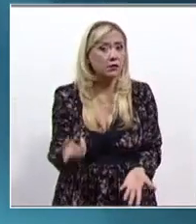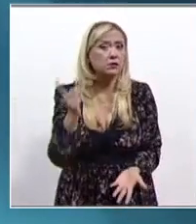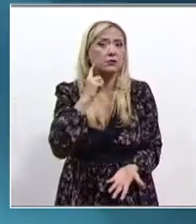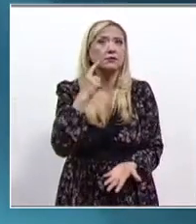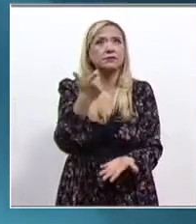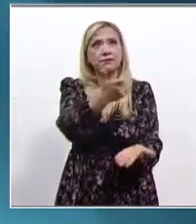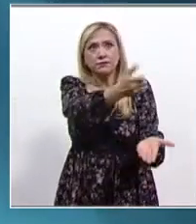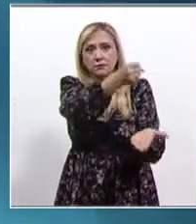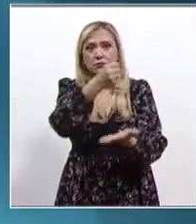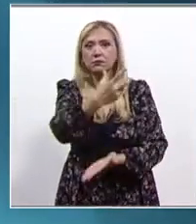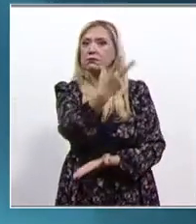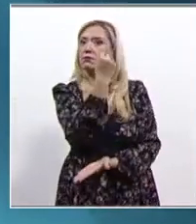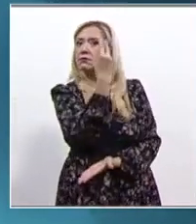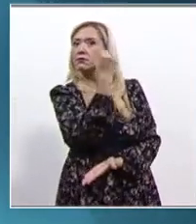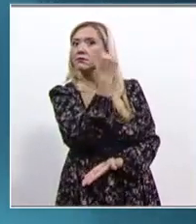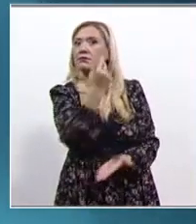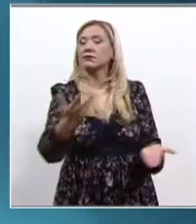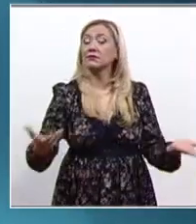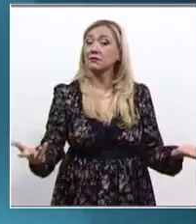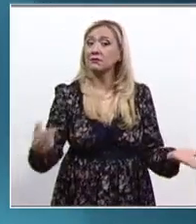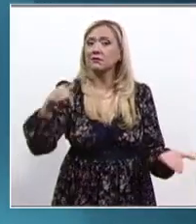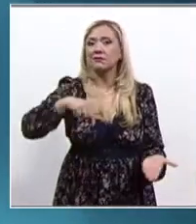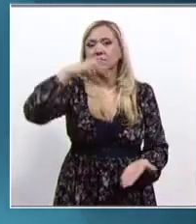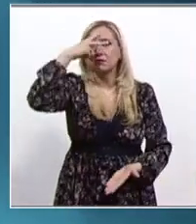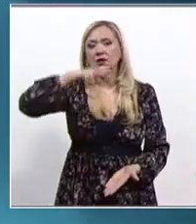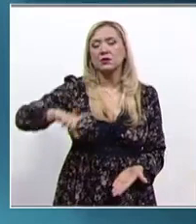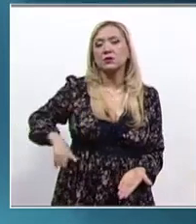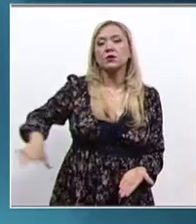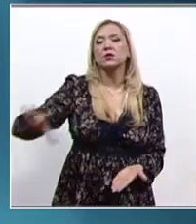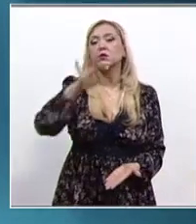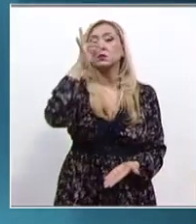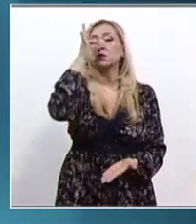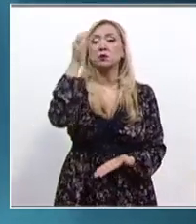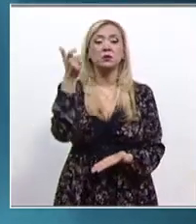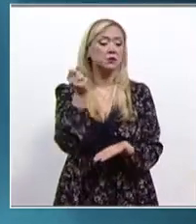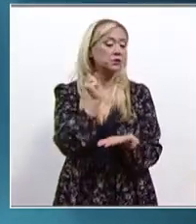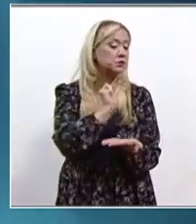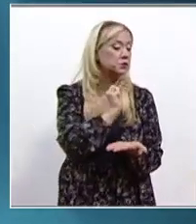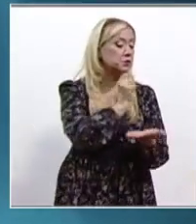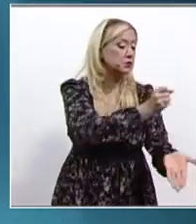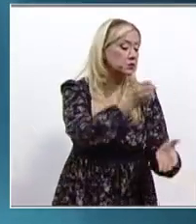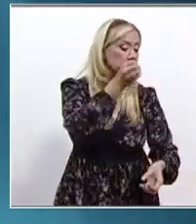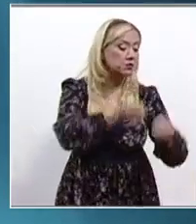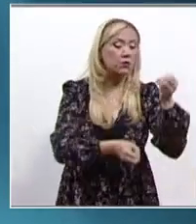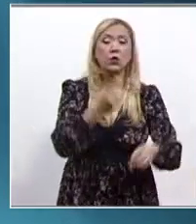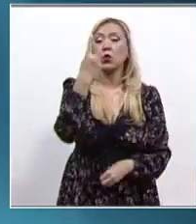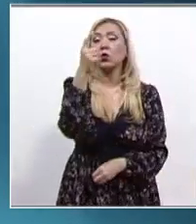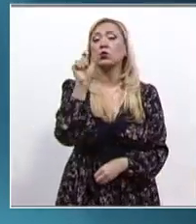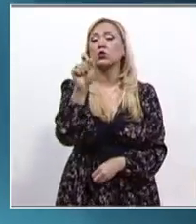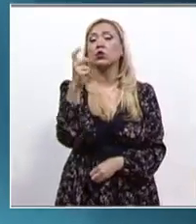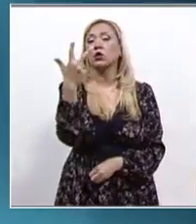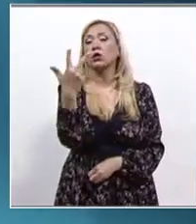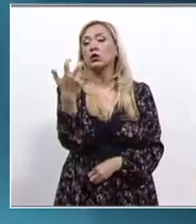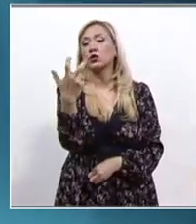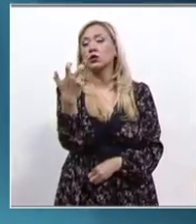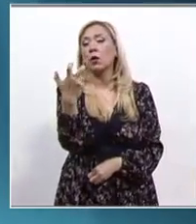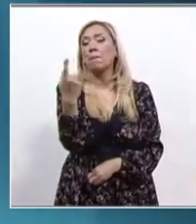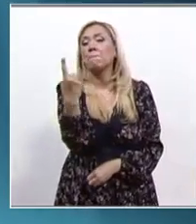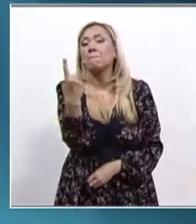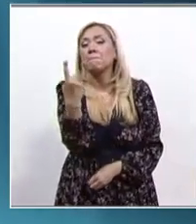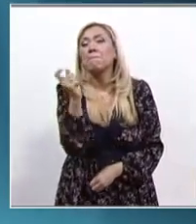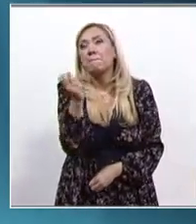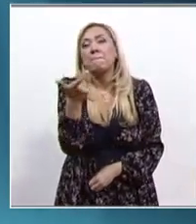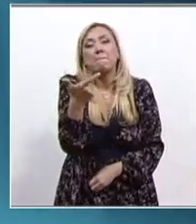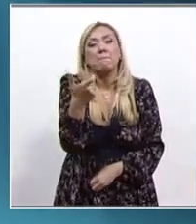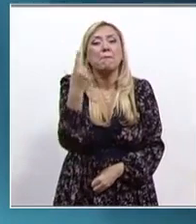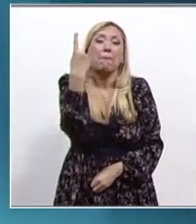solicitado, lo que refleja que el Estado mexicano solo destina a la inversión de justicia 1.8 pesos diarios por persona, lo